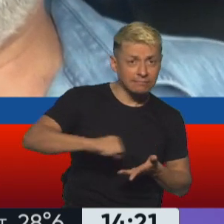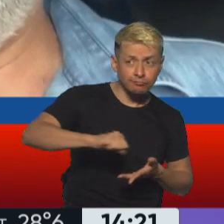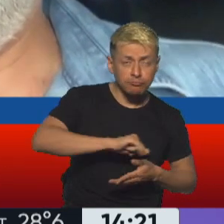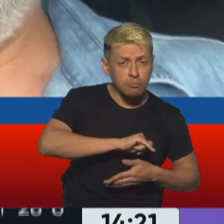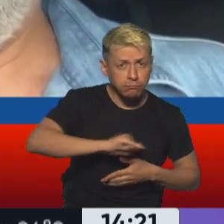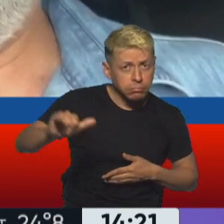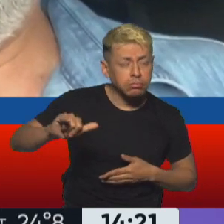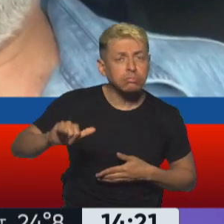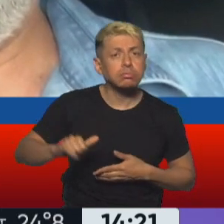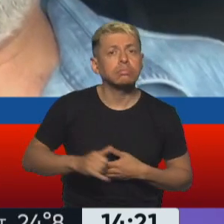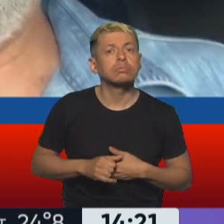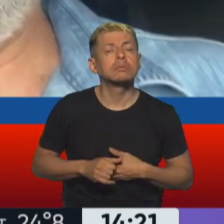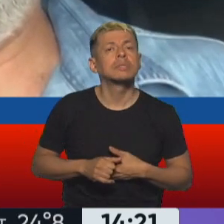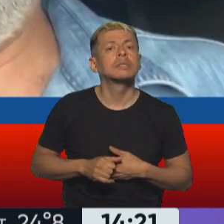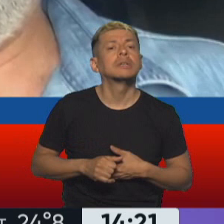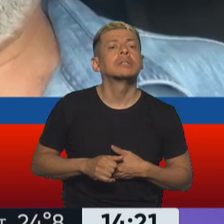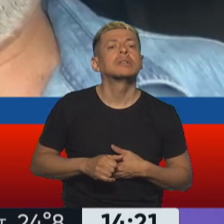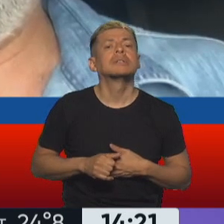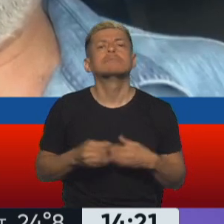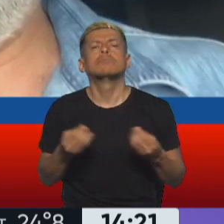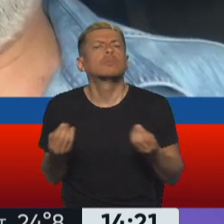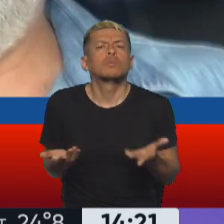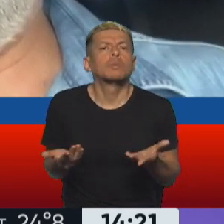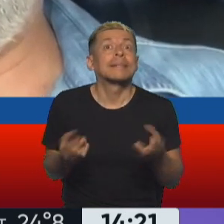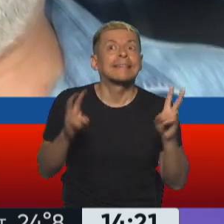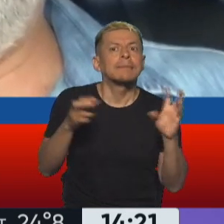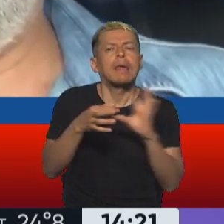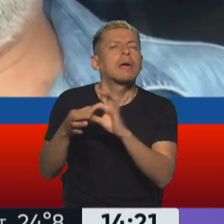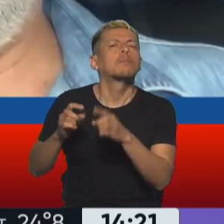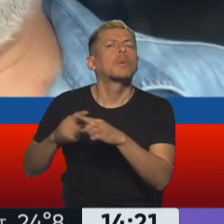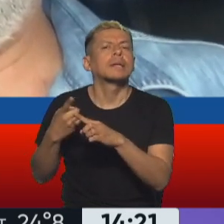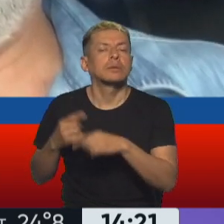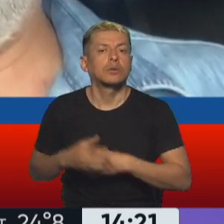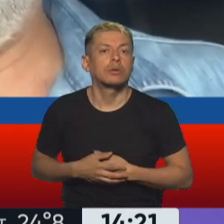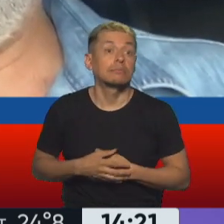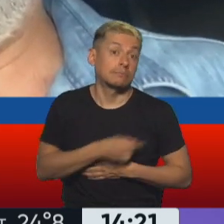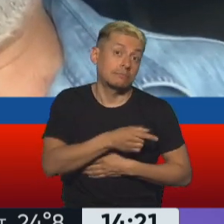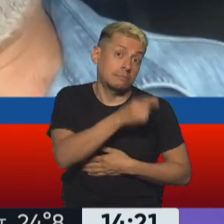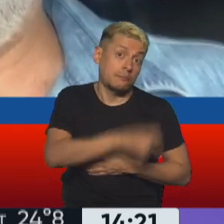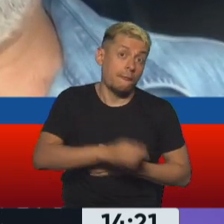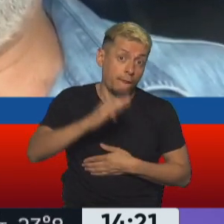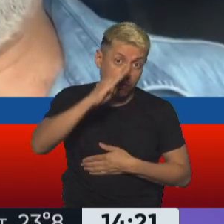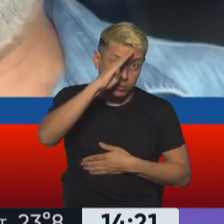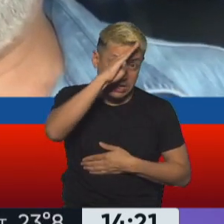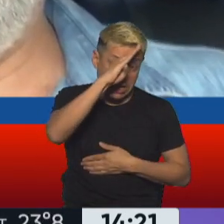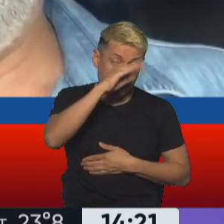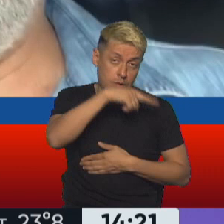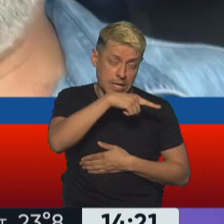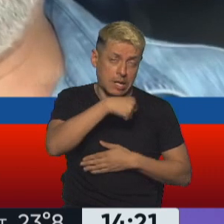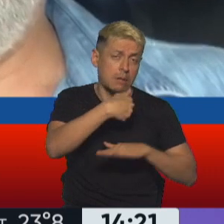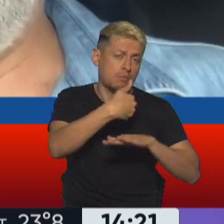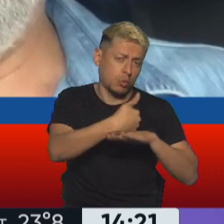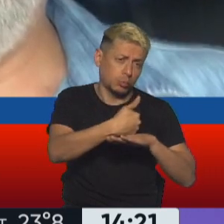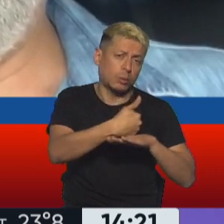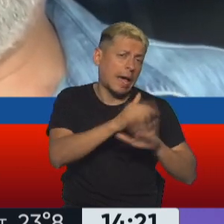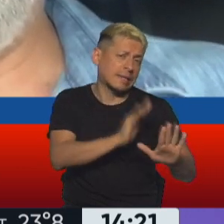coyuntura política versus bolsonarismo puro? Quiero decir, Bolsonaro ha tenido esta posición, como decíamos hace instantes, hace